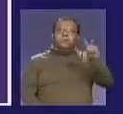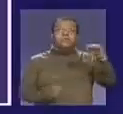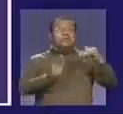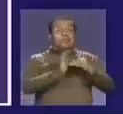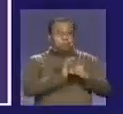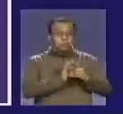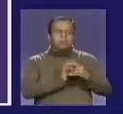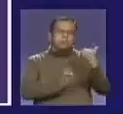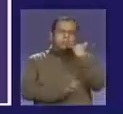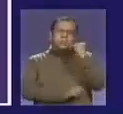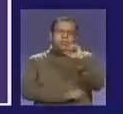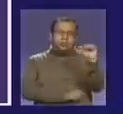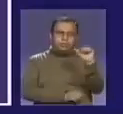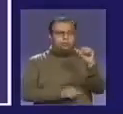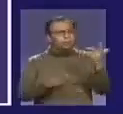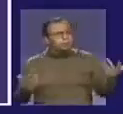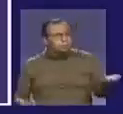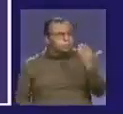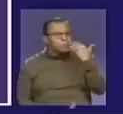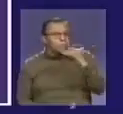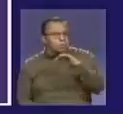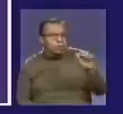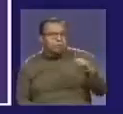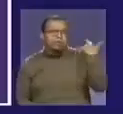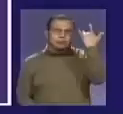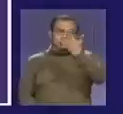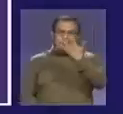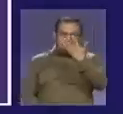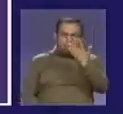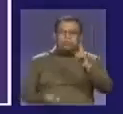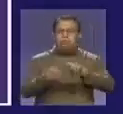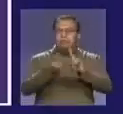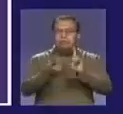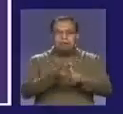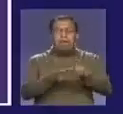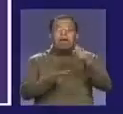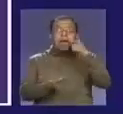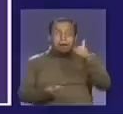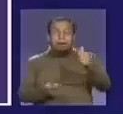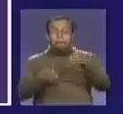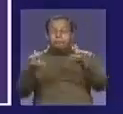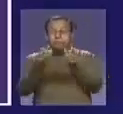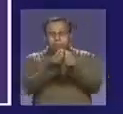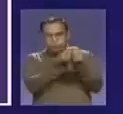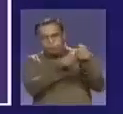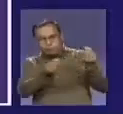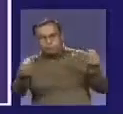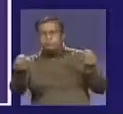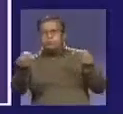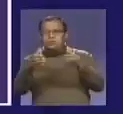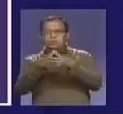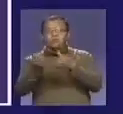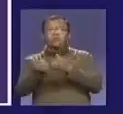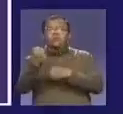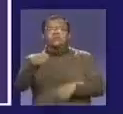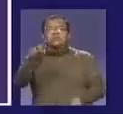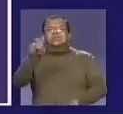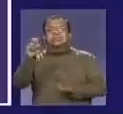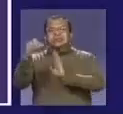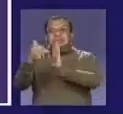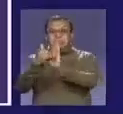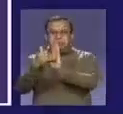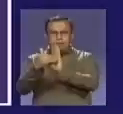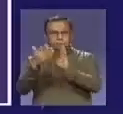191.000 mujeres. Pero mujeres negras, afrodescendientes, raizales y palenqueras, más de